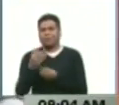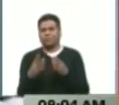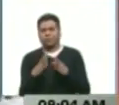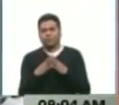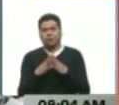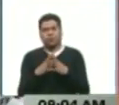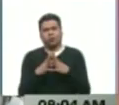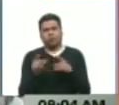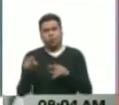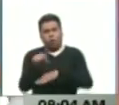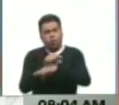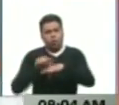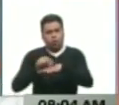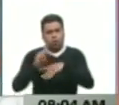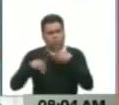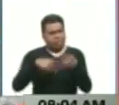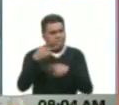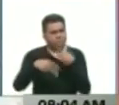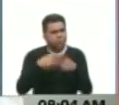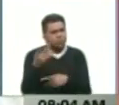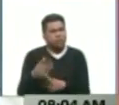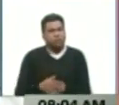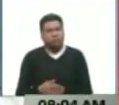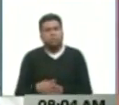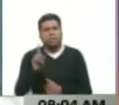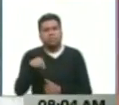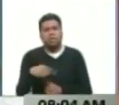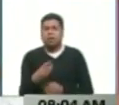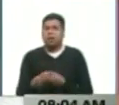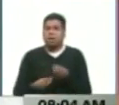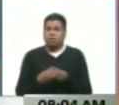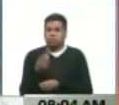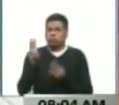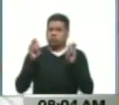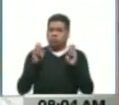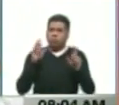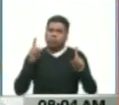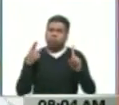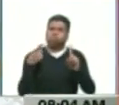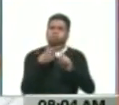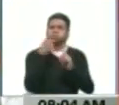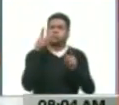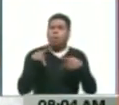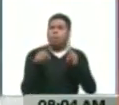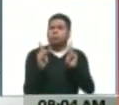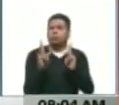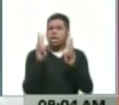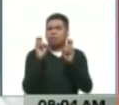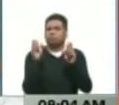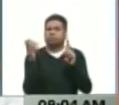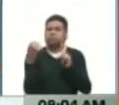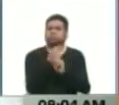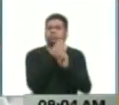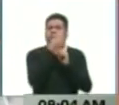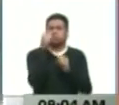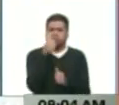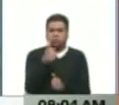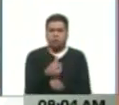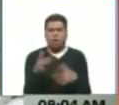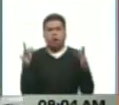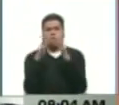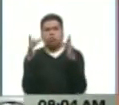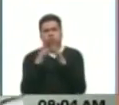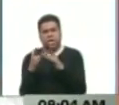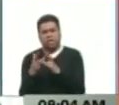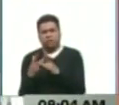de los gobiernos progresistas, sino que además podemos crear alternativas a ello. La agricultura urbana, el contacto con las comunidades, el contacto con la